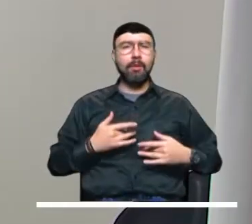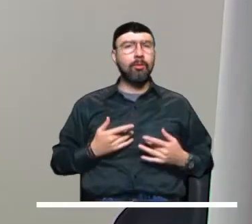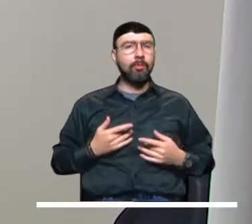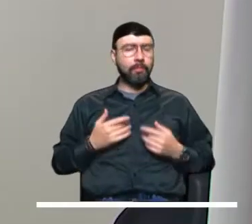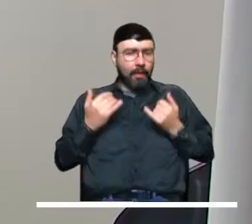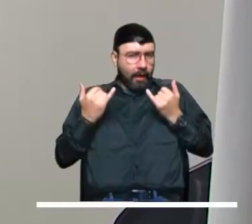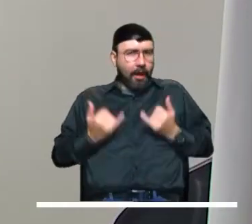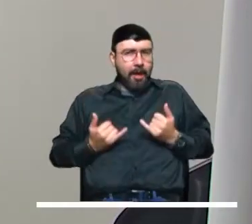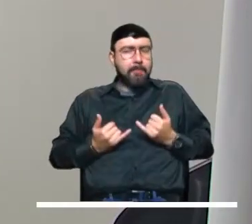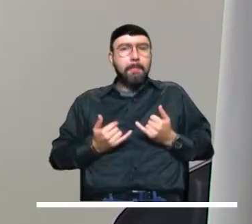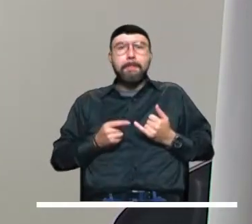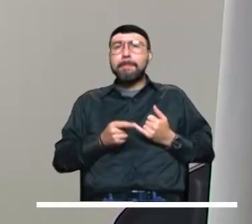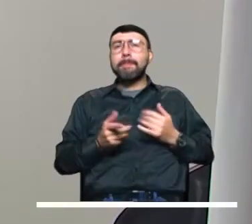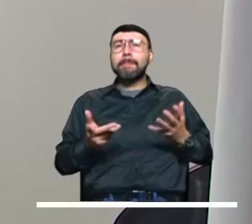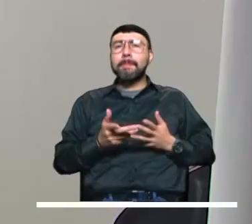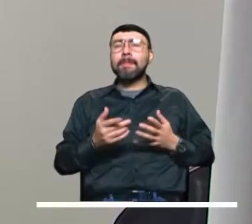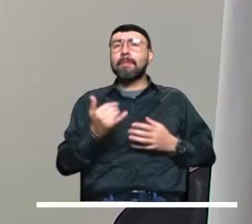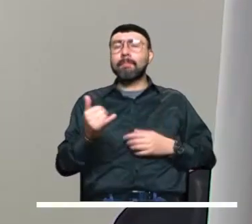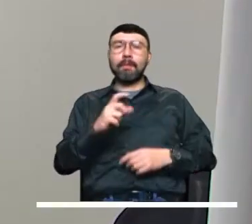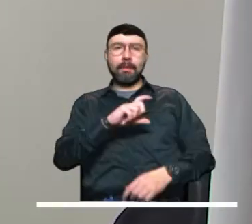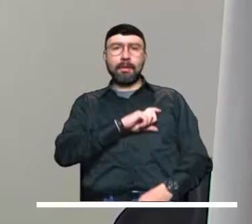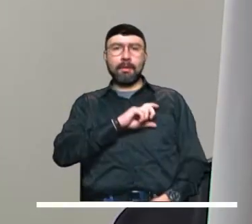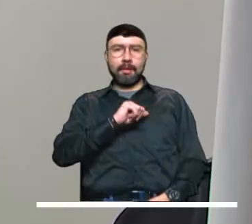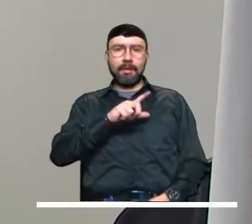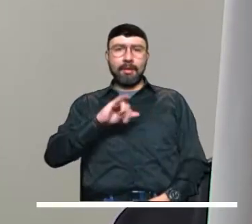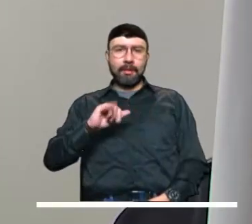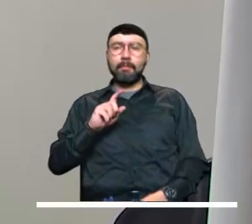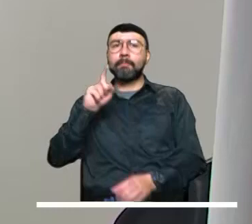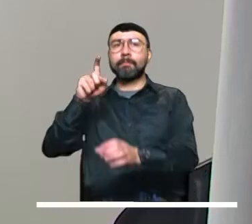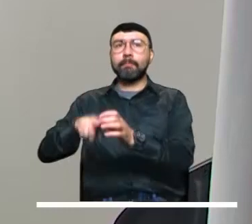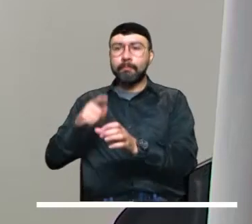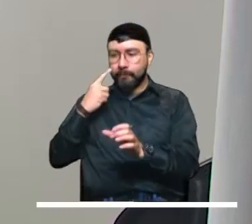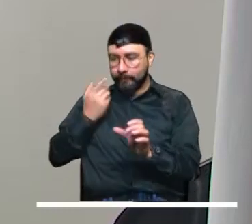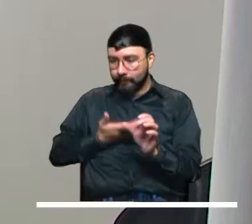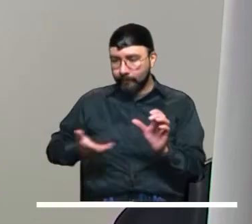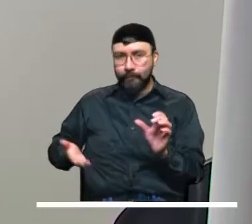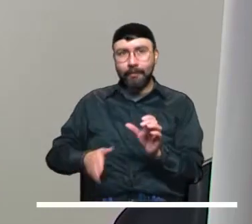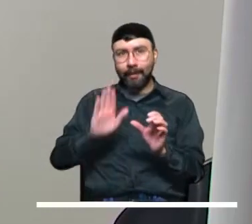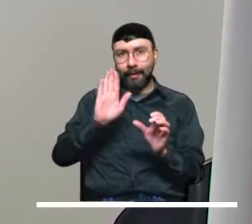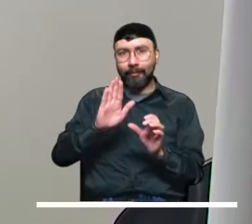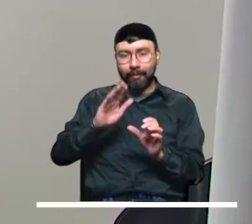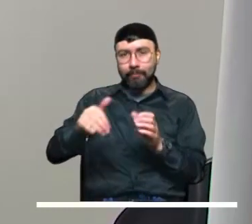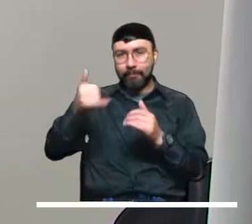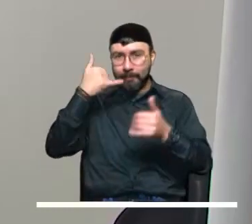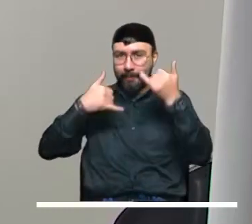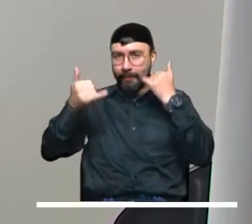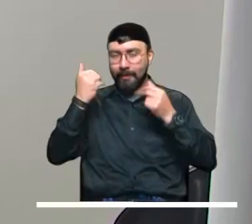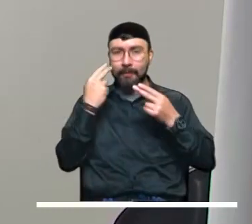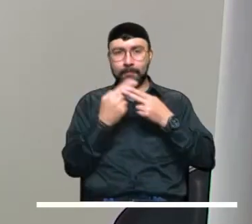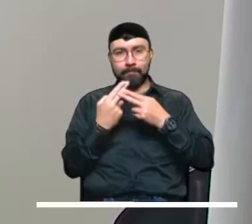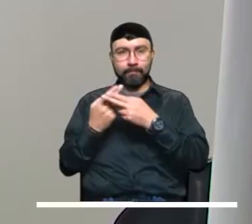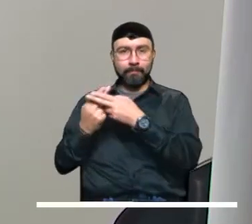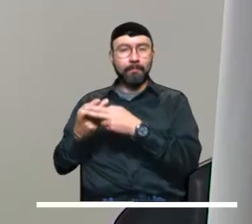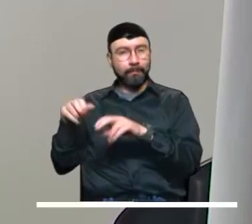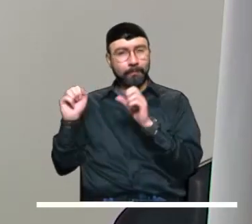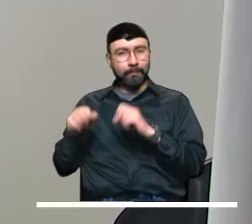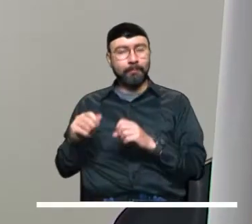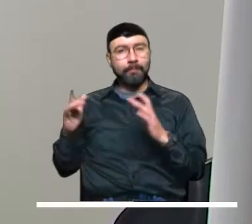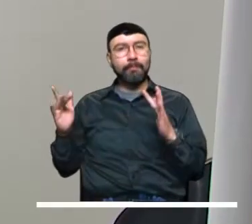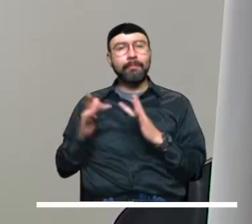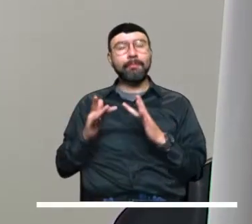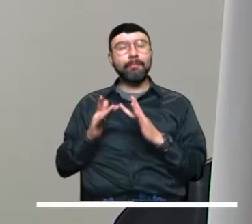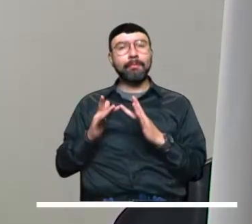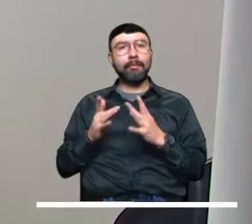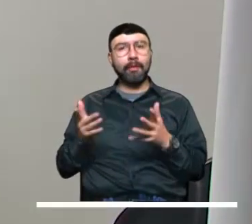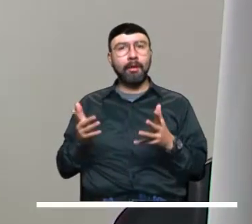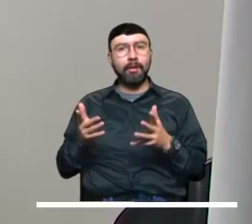este momento en la ciudad de Cali. Aquí van a aparecer los números telefónicos para que nos podamos,